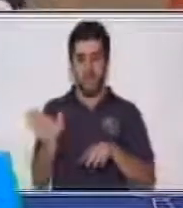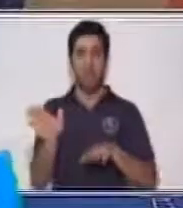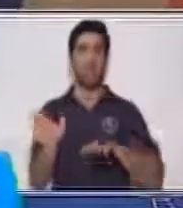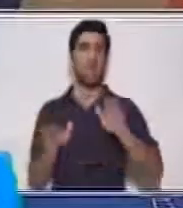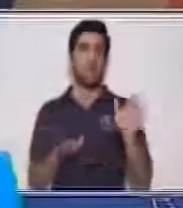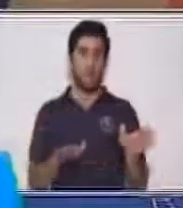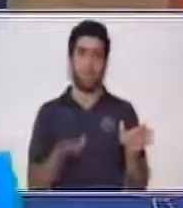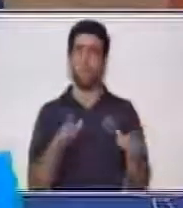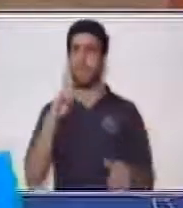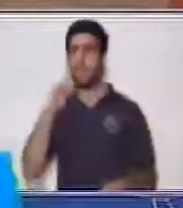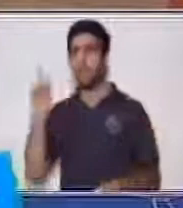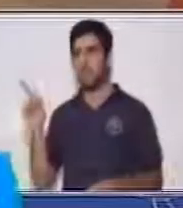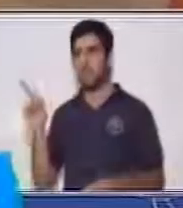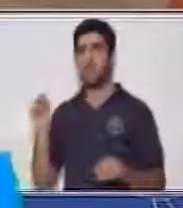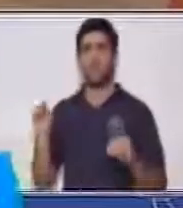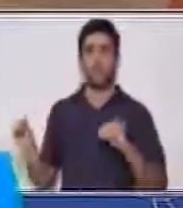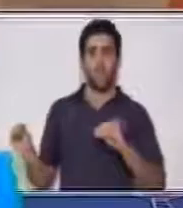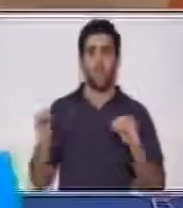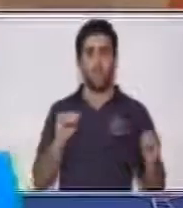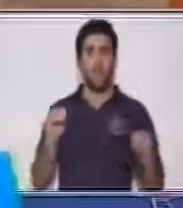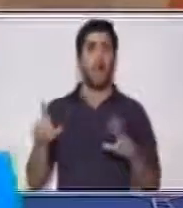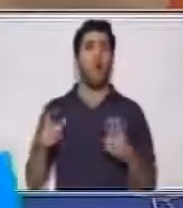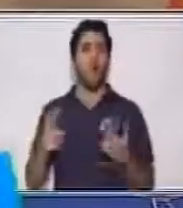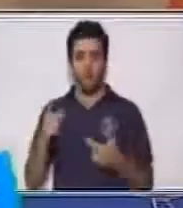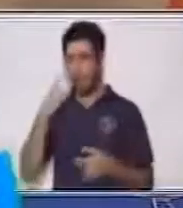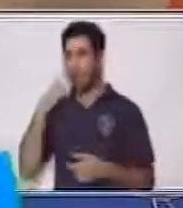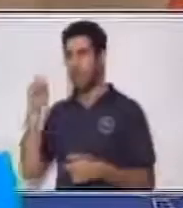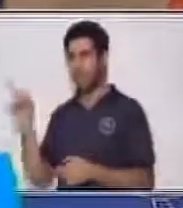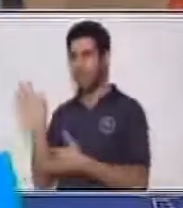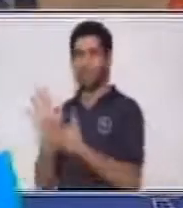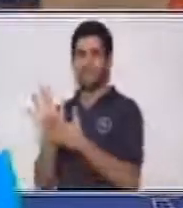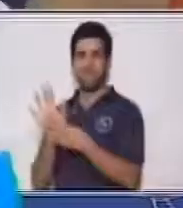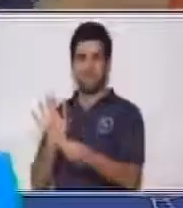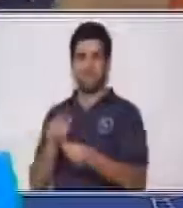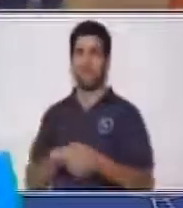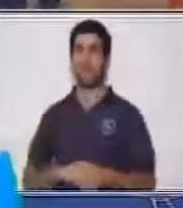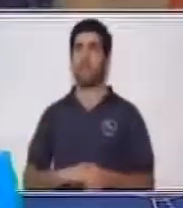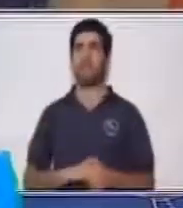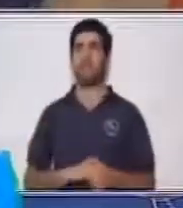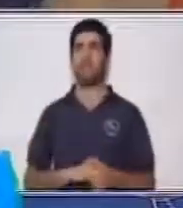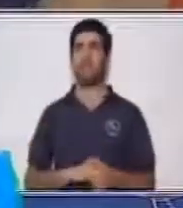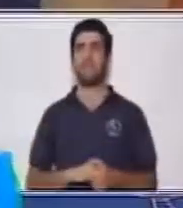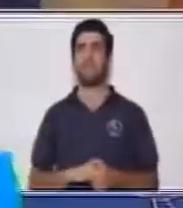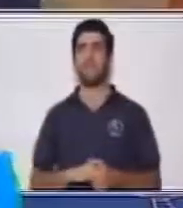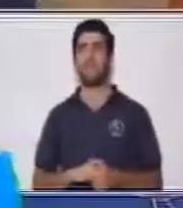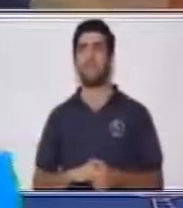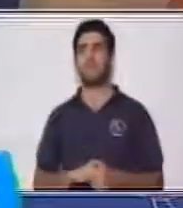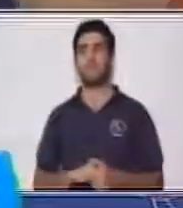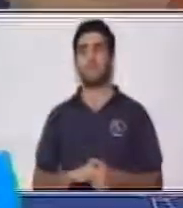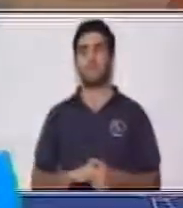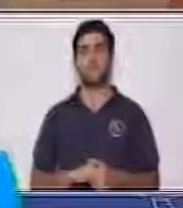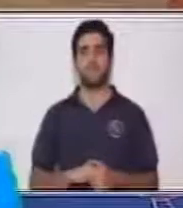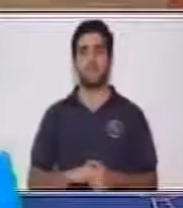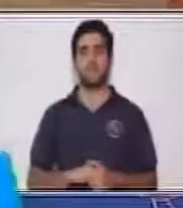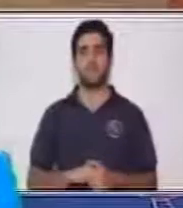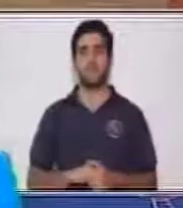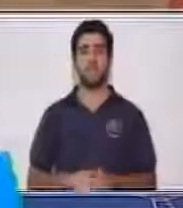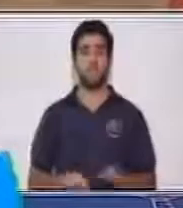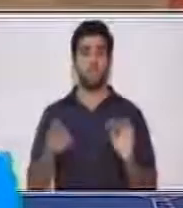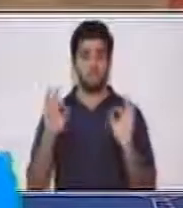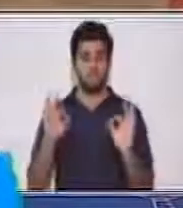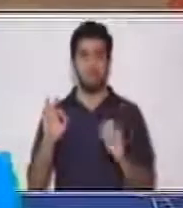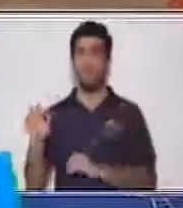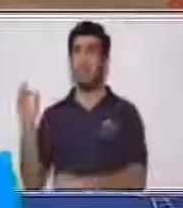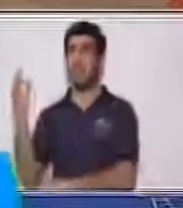acá y hacía sí sí sí, hacía sí sí sí, y hacía sí sí sí, y hacía sa sa sa. En